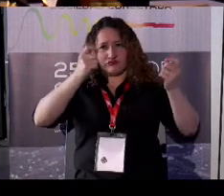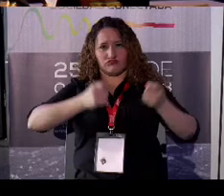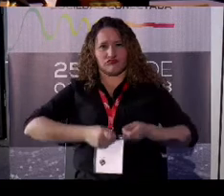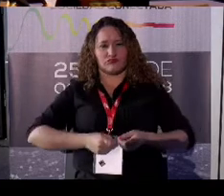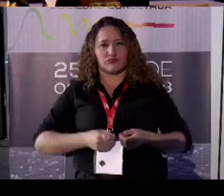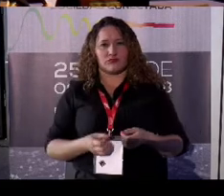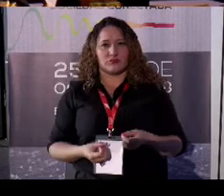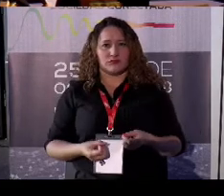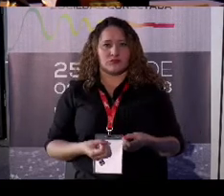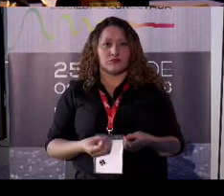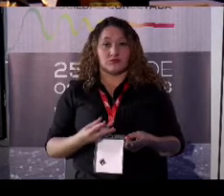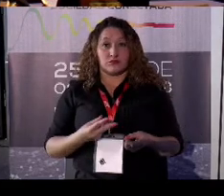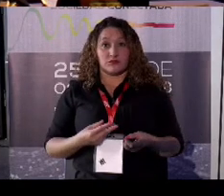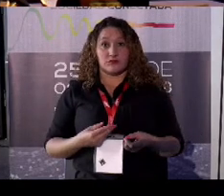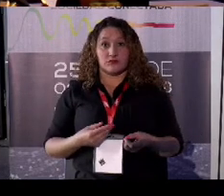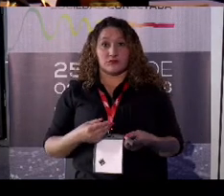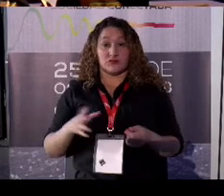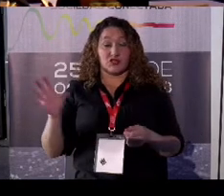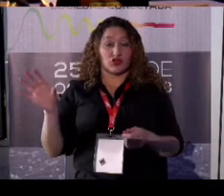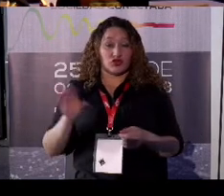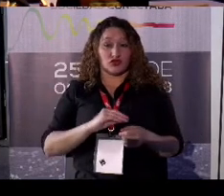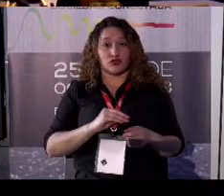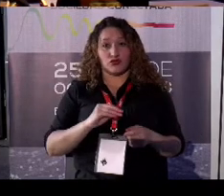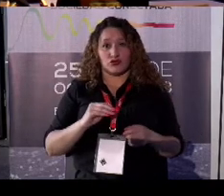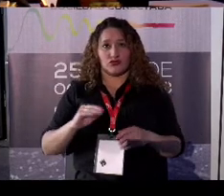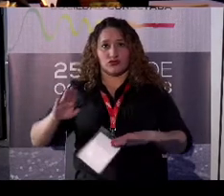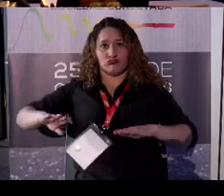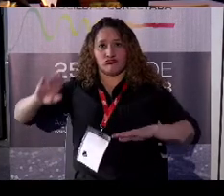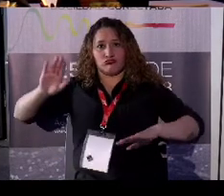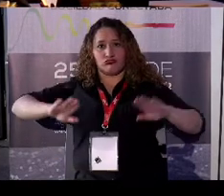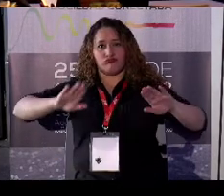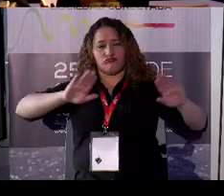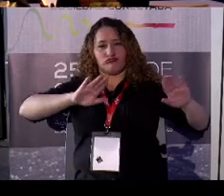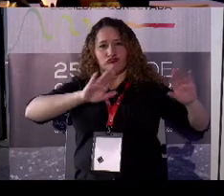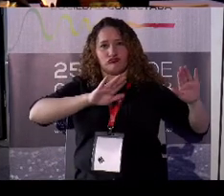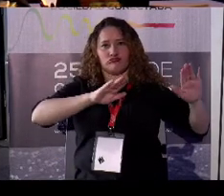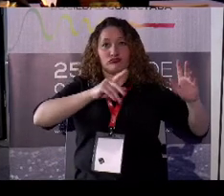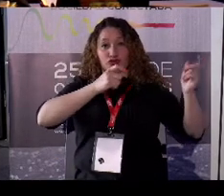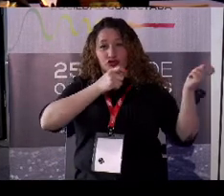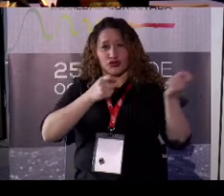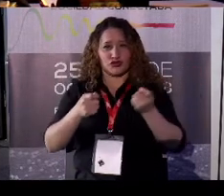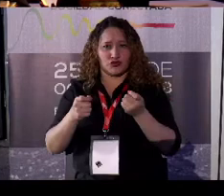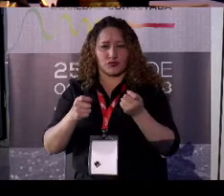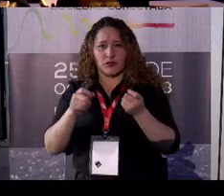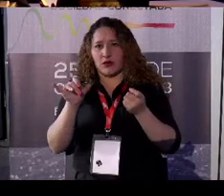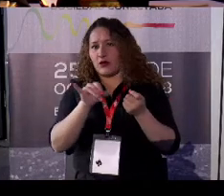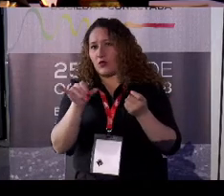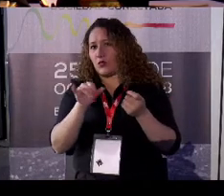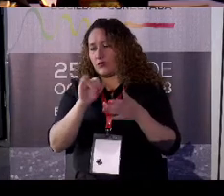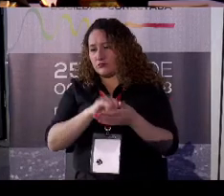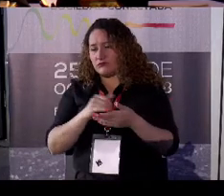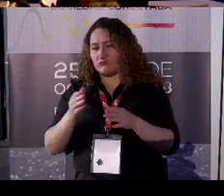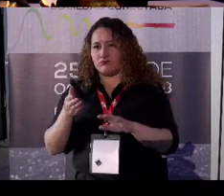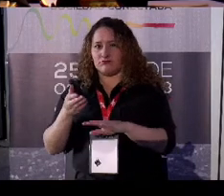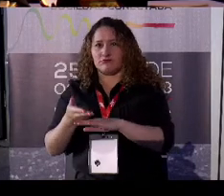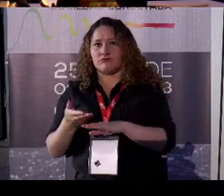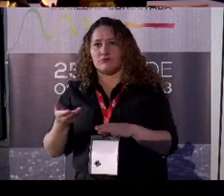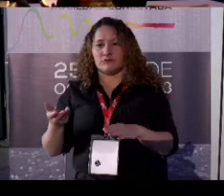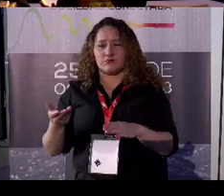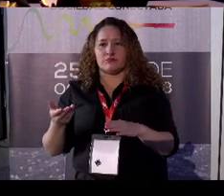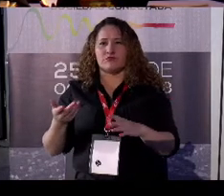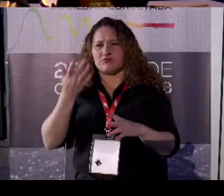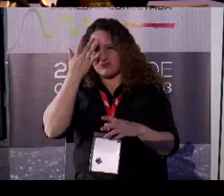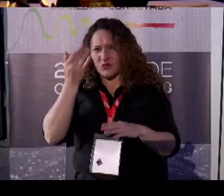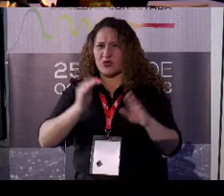unidades o lotes que todos los participantes están demandando, sea igual a lo que se está ofreciendo. ¿Por qué se hace una